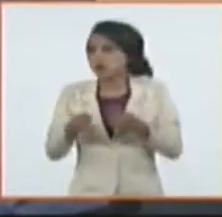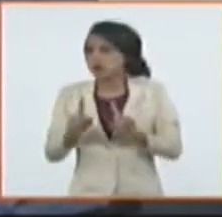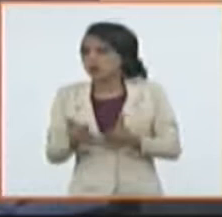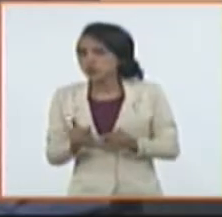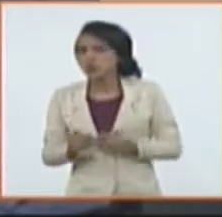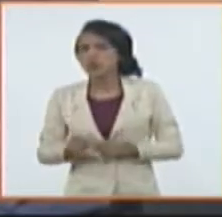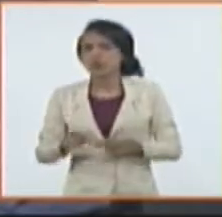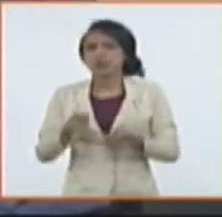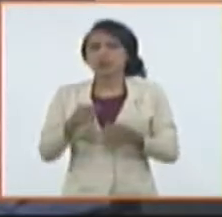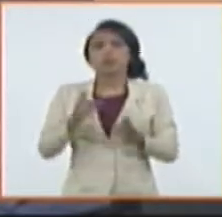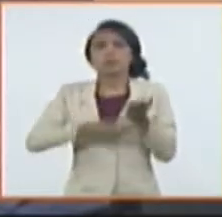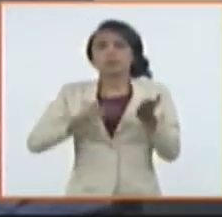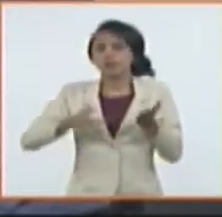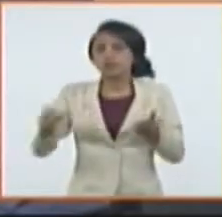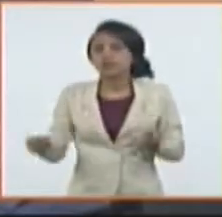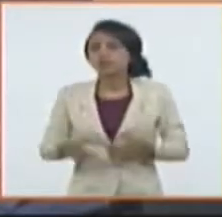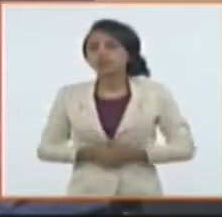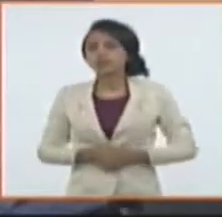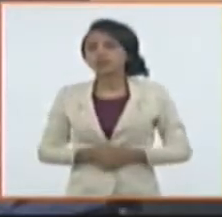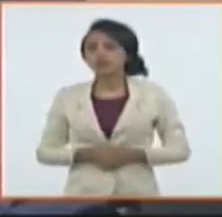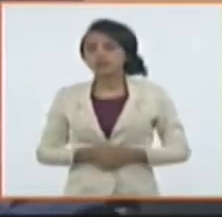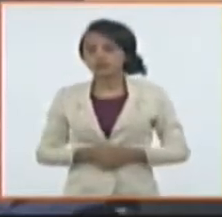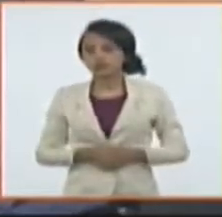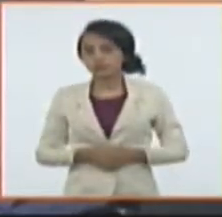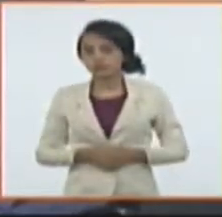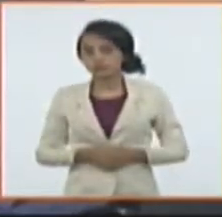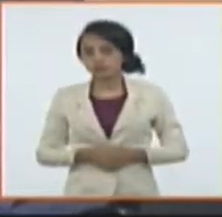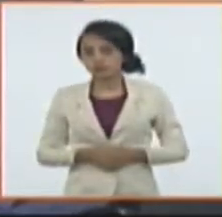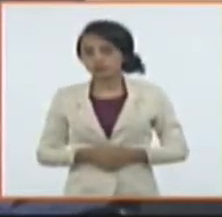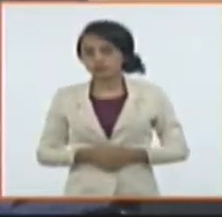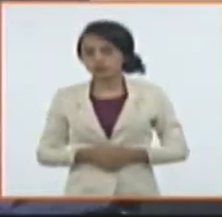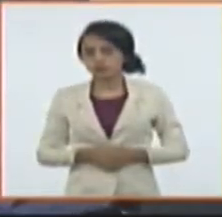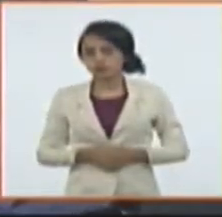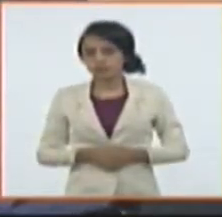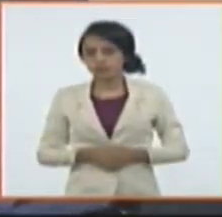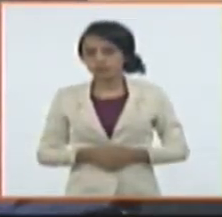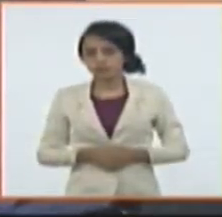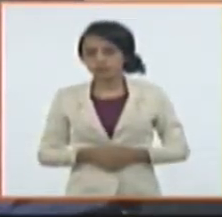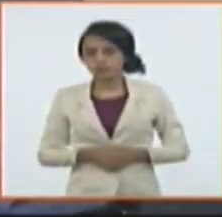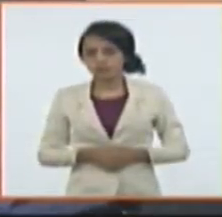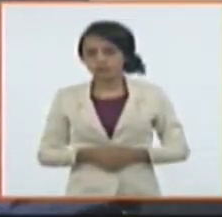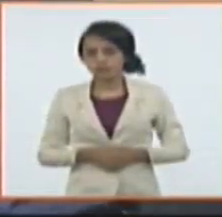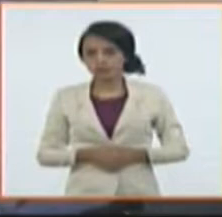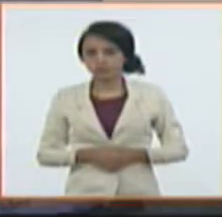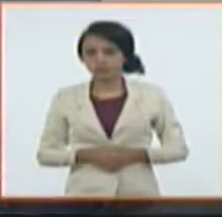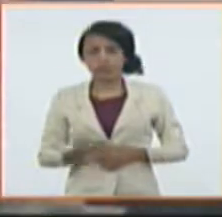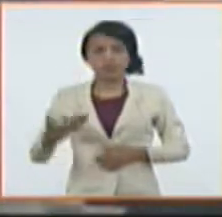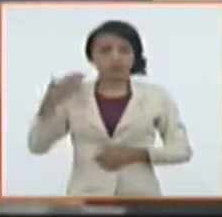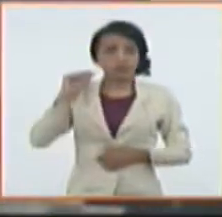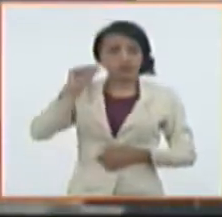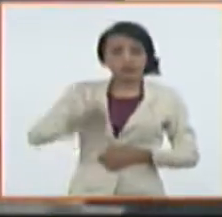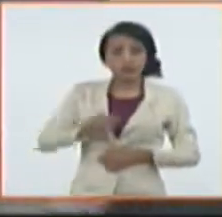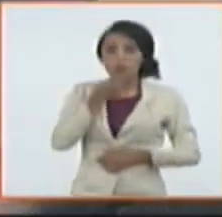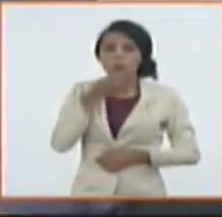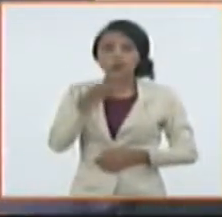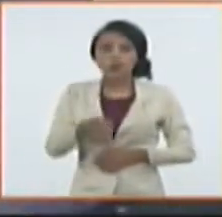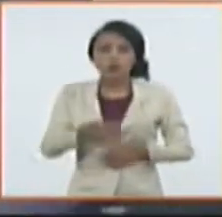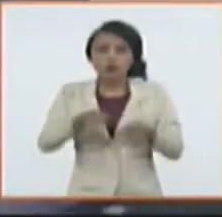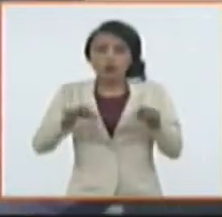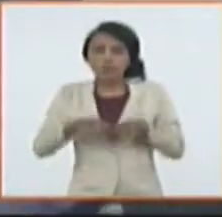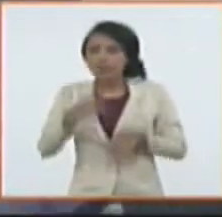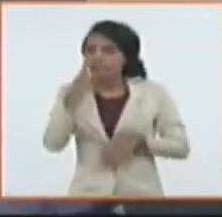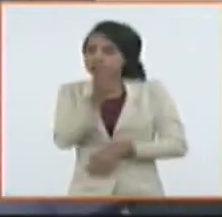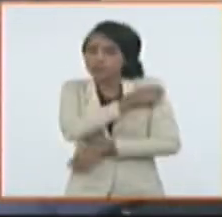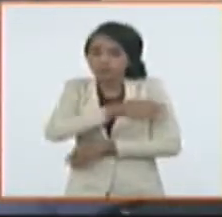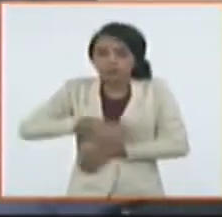trabajadores, rendición de cuentas, acceso a la gente, la manera en que lo hacían antes las oficinas de atención a la población, procesos que no hemos